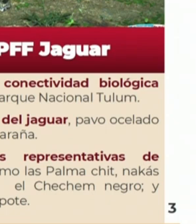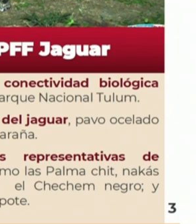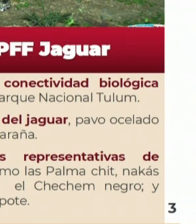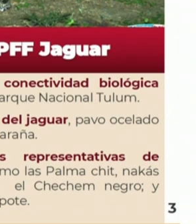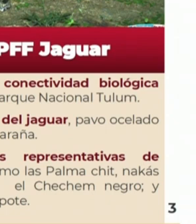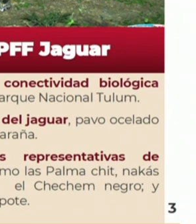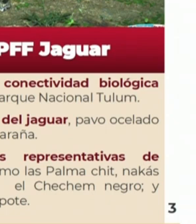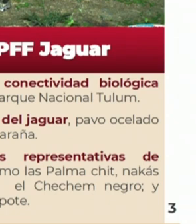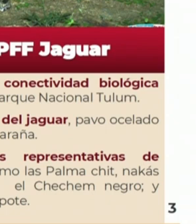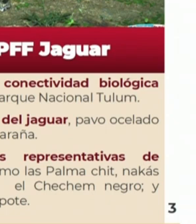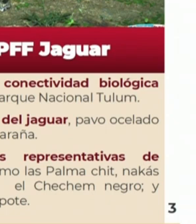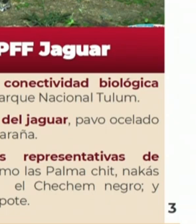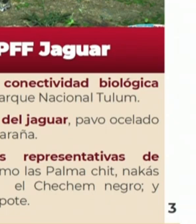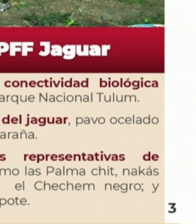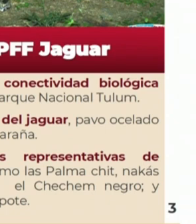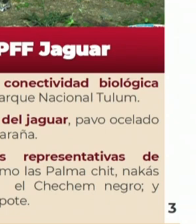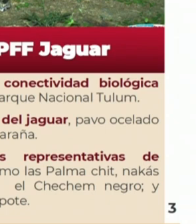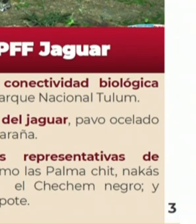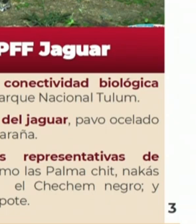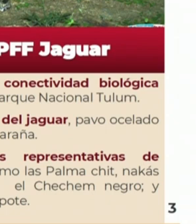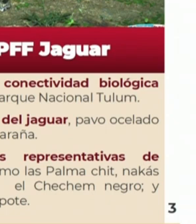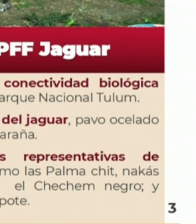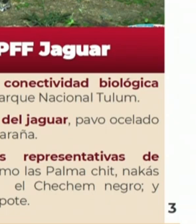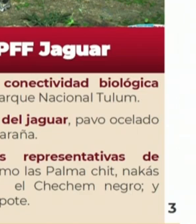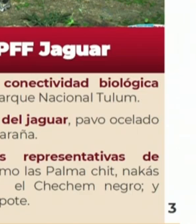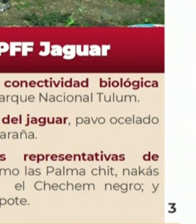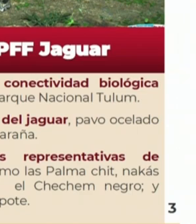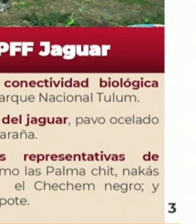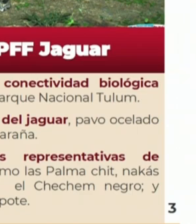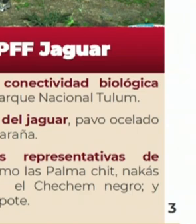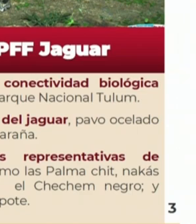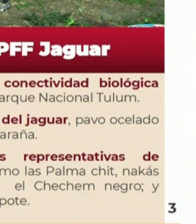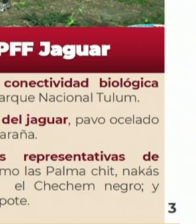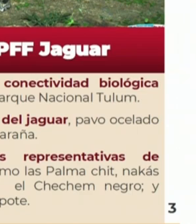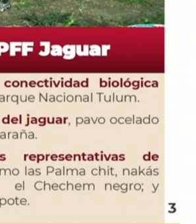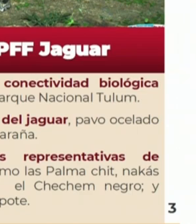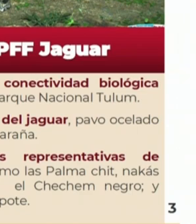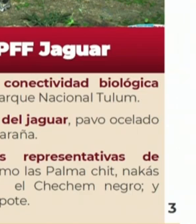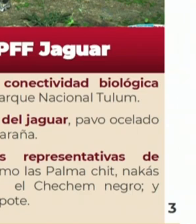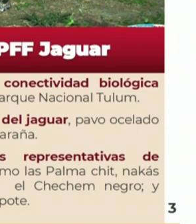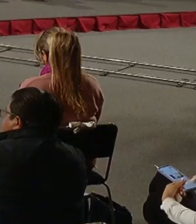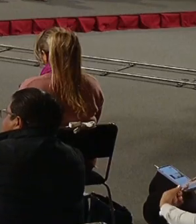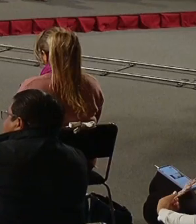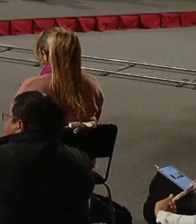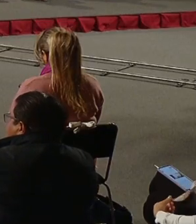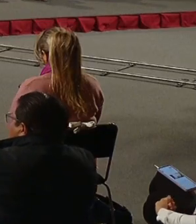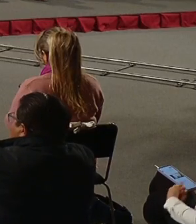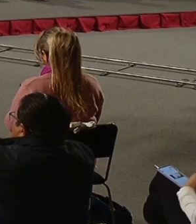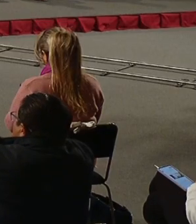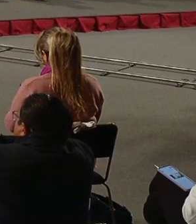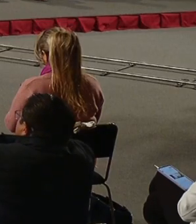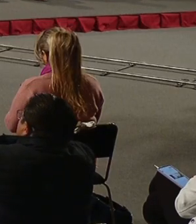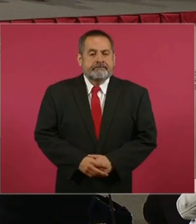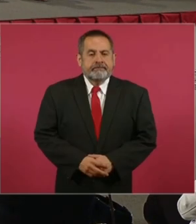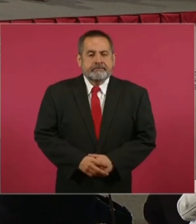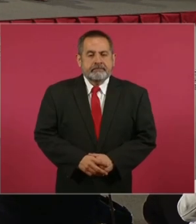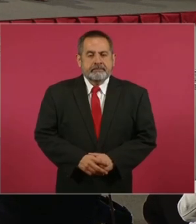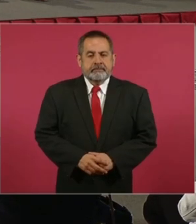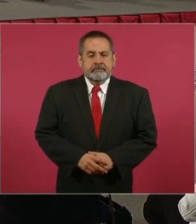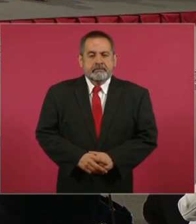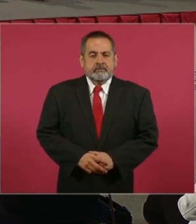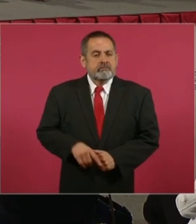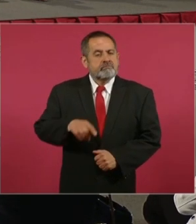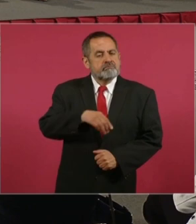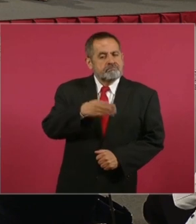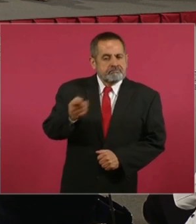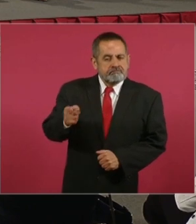Se contribuyen alternativas de desarrollo sustentable de la mano directa con las comunidades. En el área de protección de